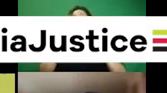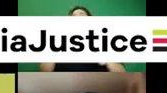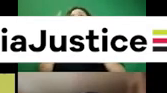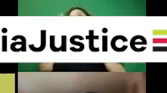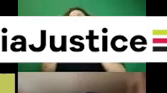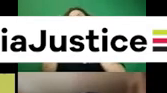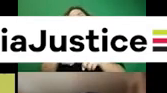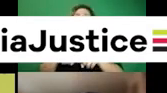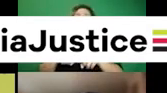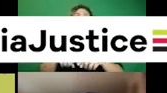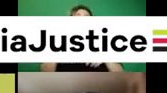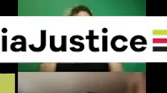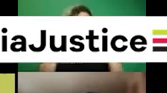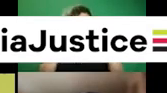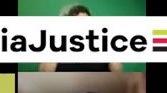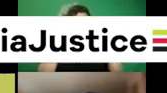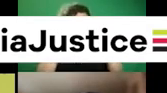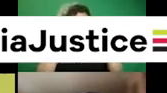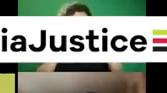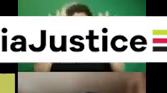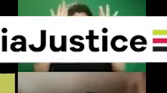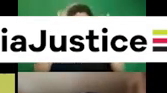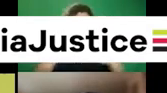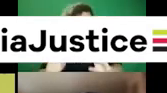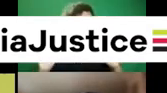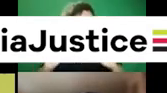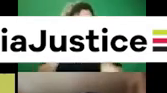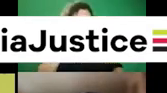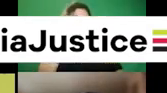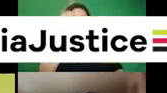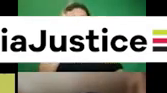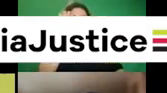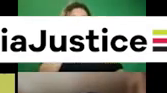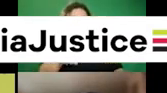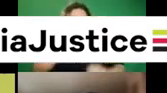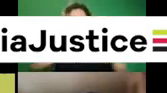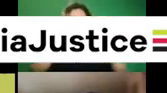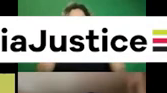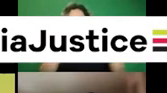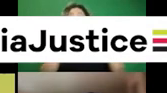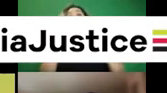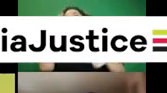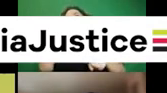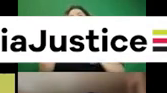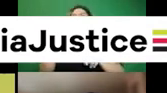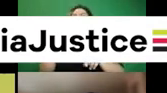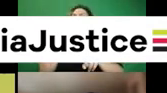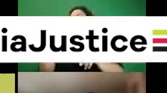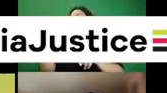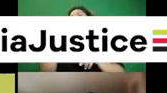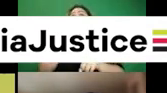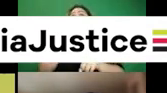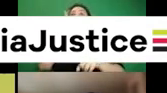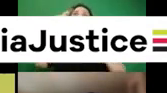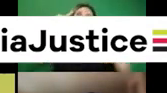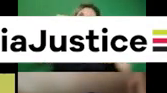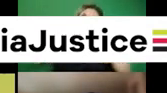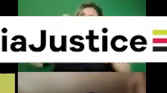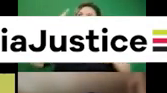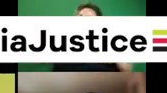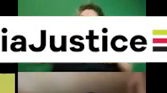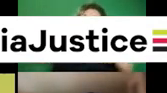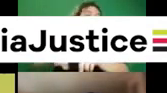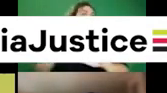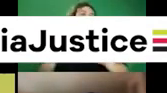lo que tenemos aquí de acuerdo muy de acuerdo no veo mucha